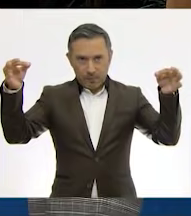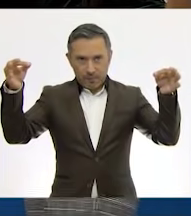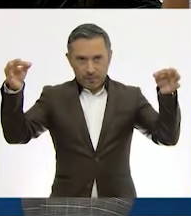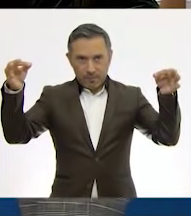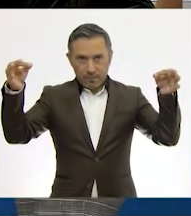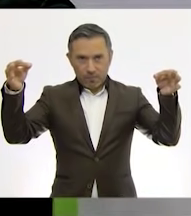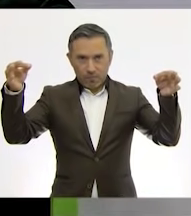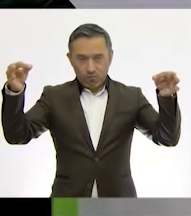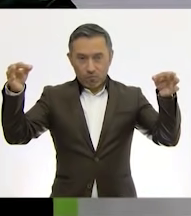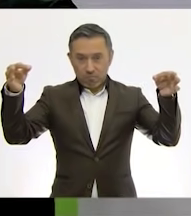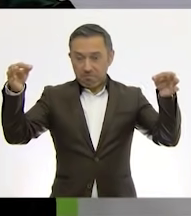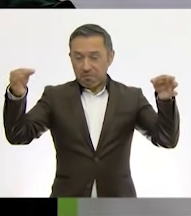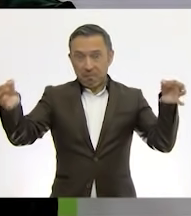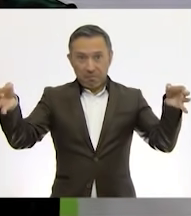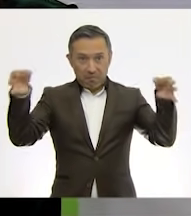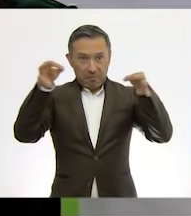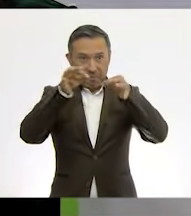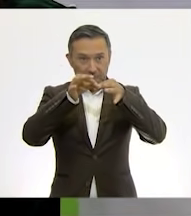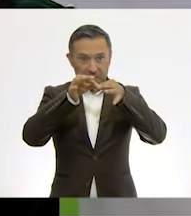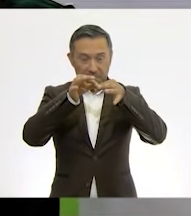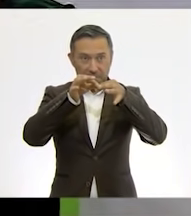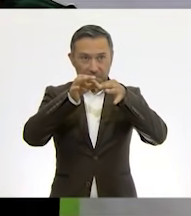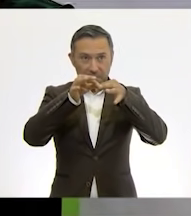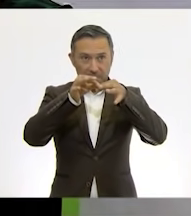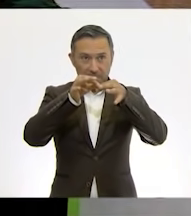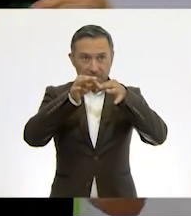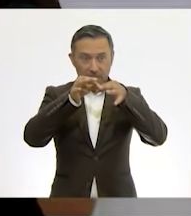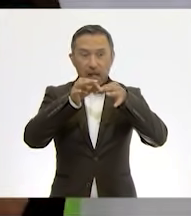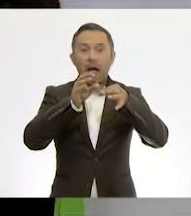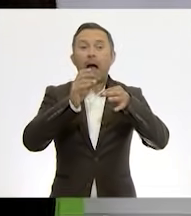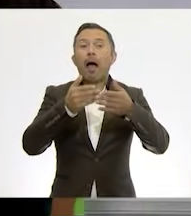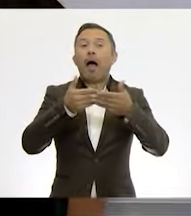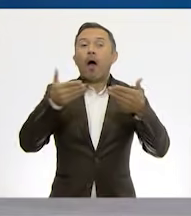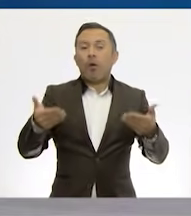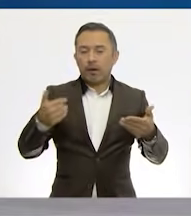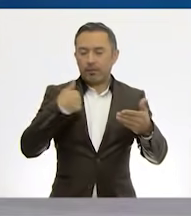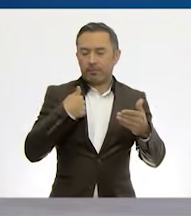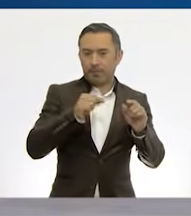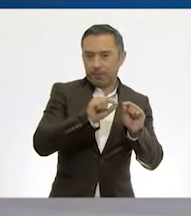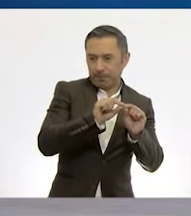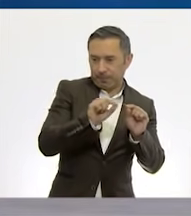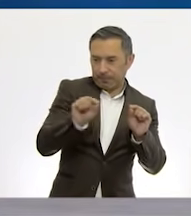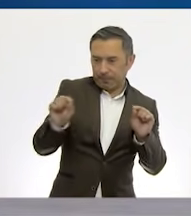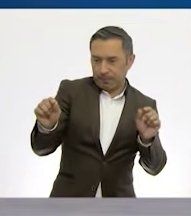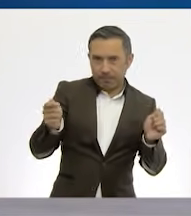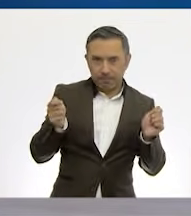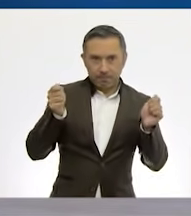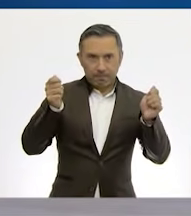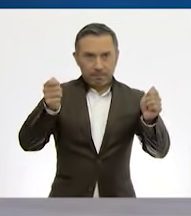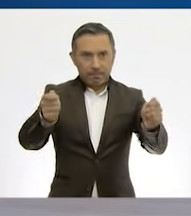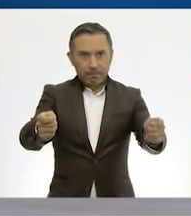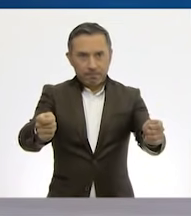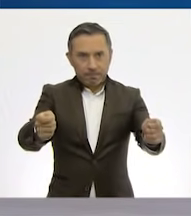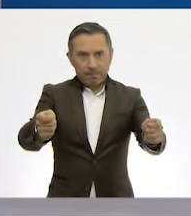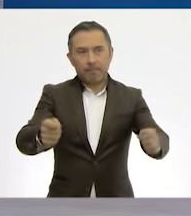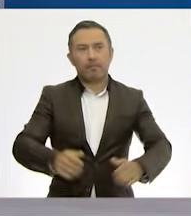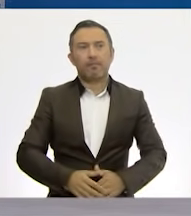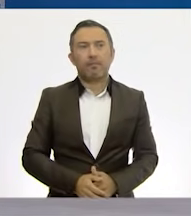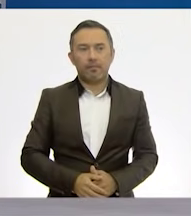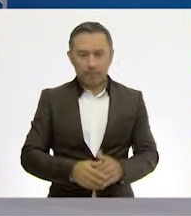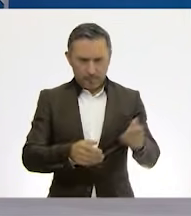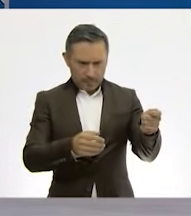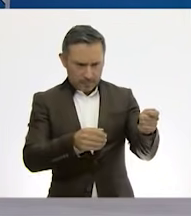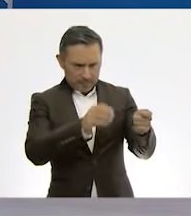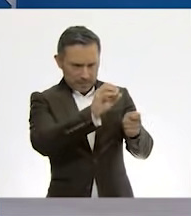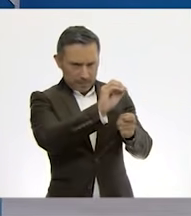doblado tal cual a la mitad y ahora lo voy a colocar sobre la recta. Mira aquí que está